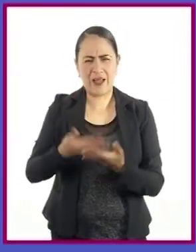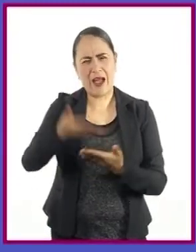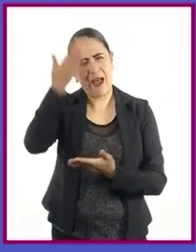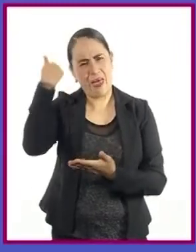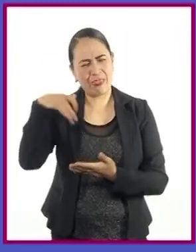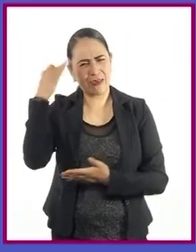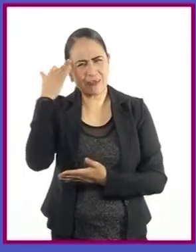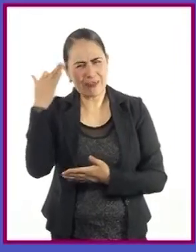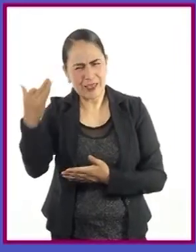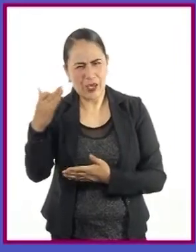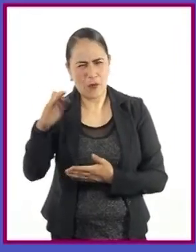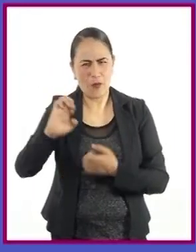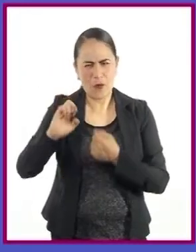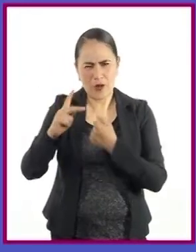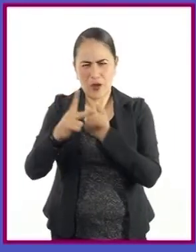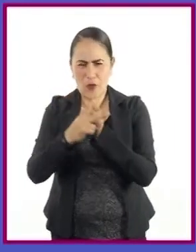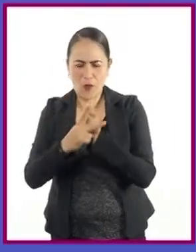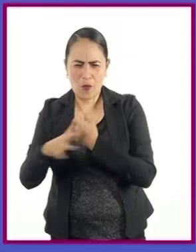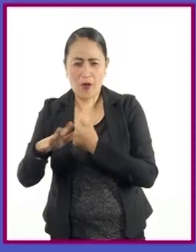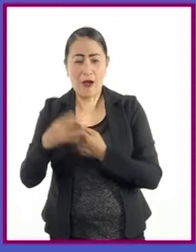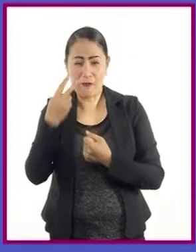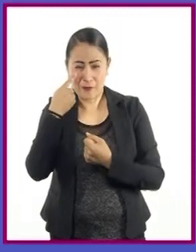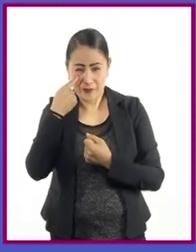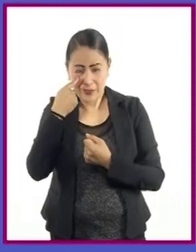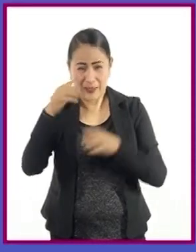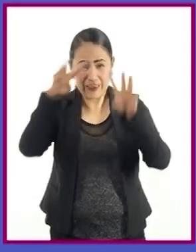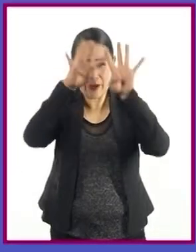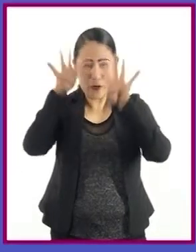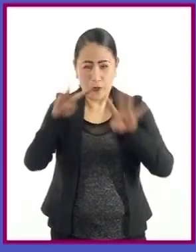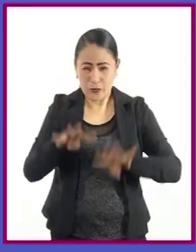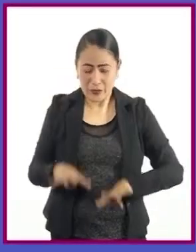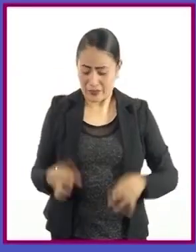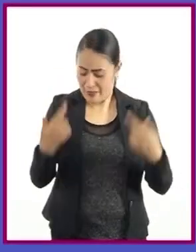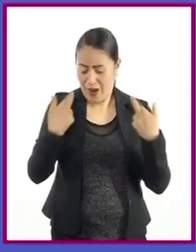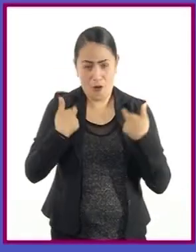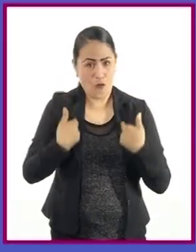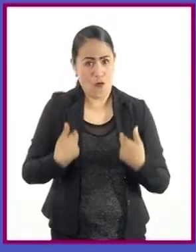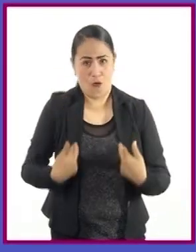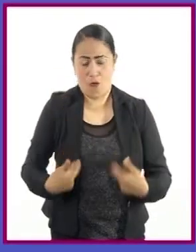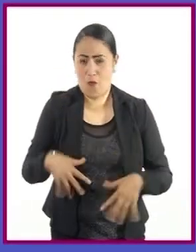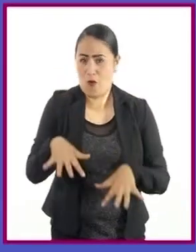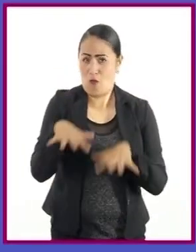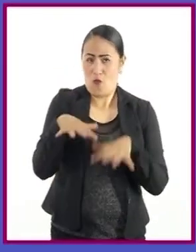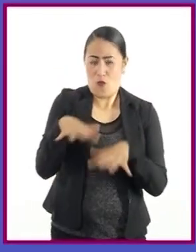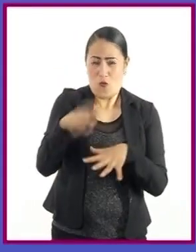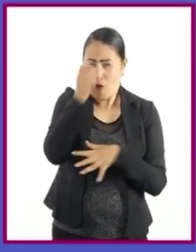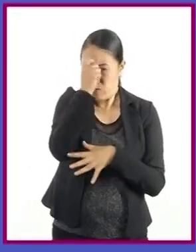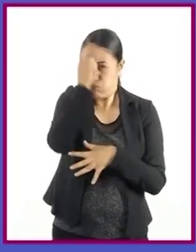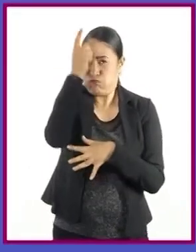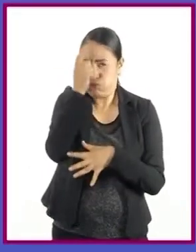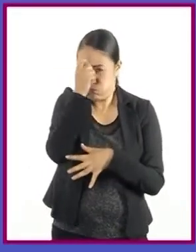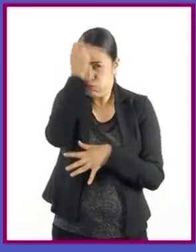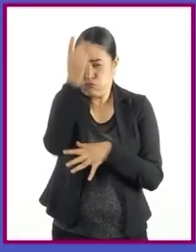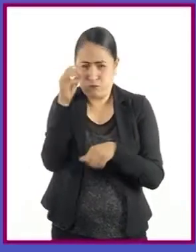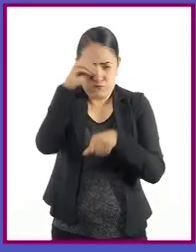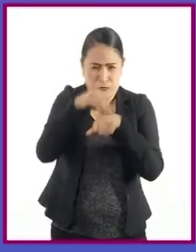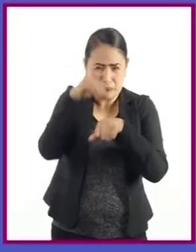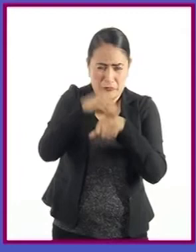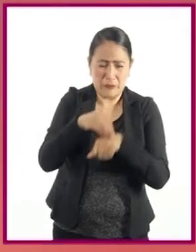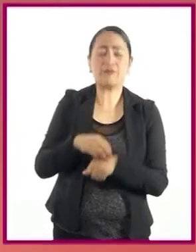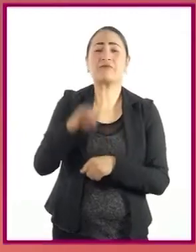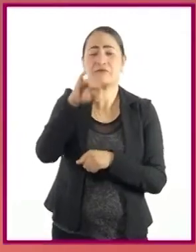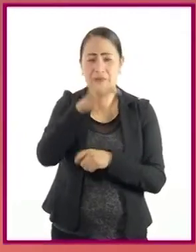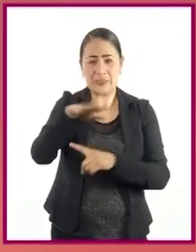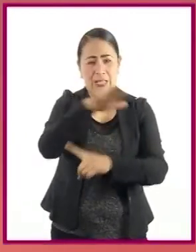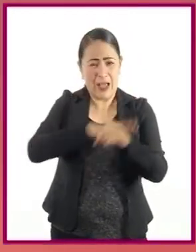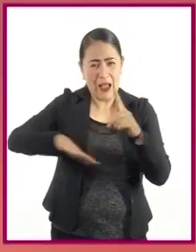europea. Mire las cortinas, los vestuarios. ¡Ay, no! ¡Cuánta creatividad! El mundo del teatro es